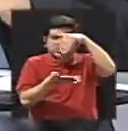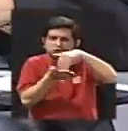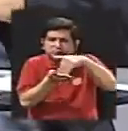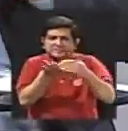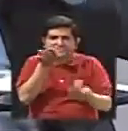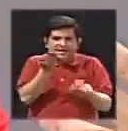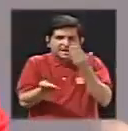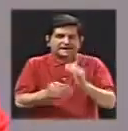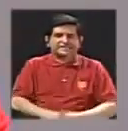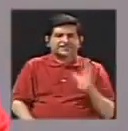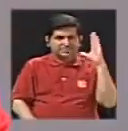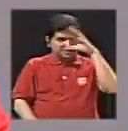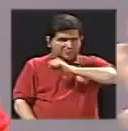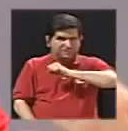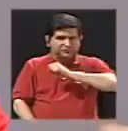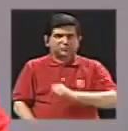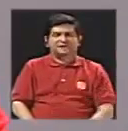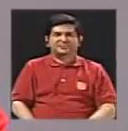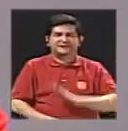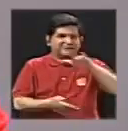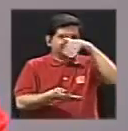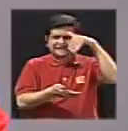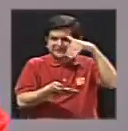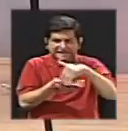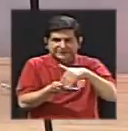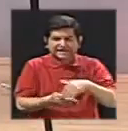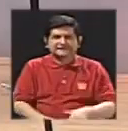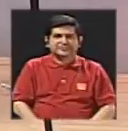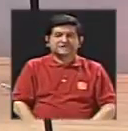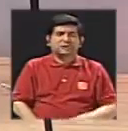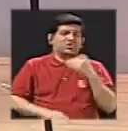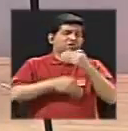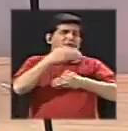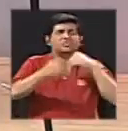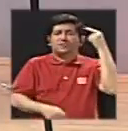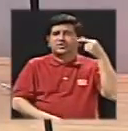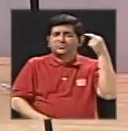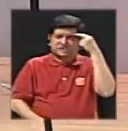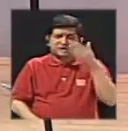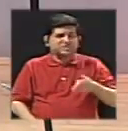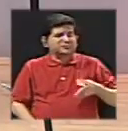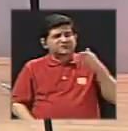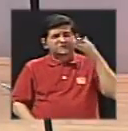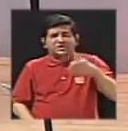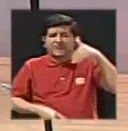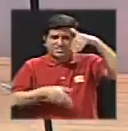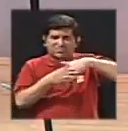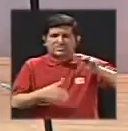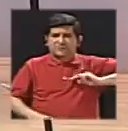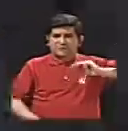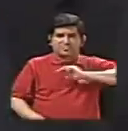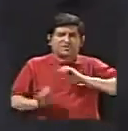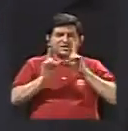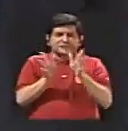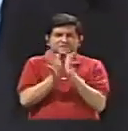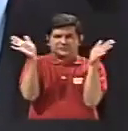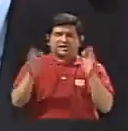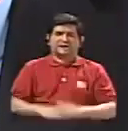es evidente, una centralización y tremenda burocratización de los procesos dentro del MEP. ¿Por qué